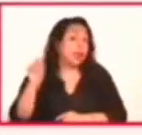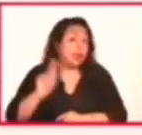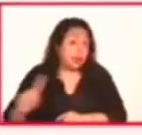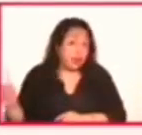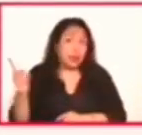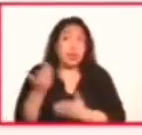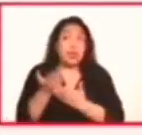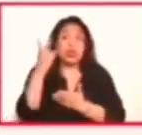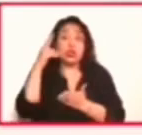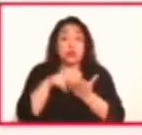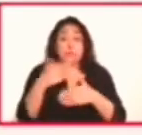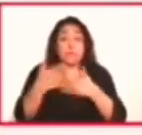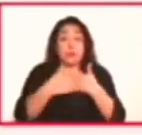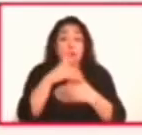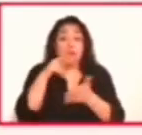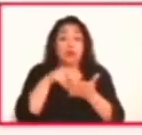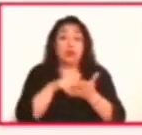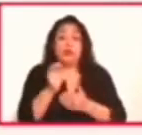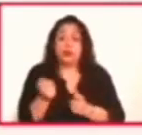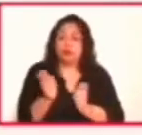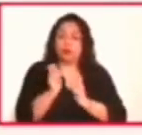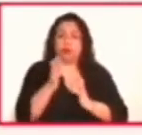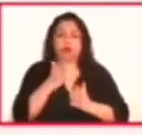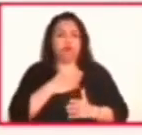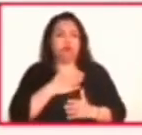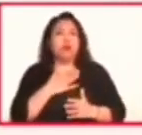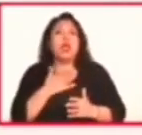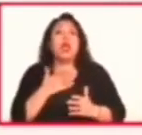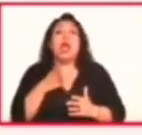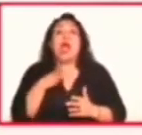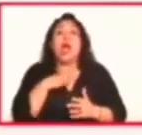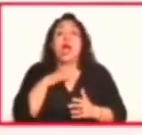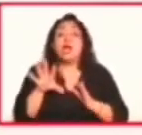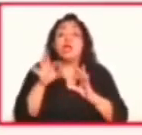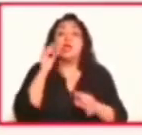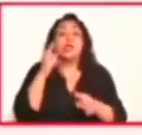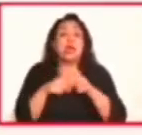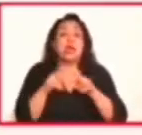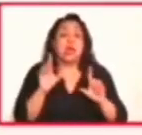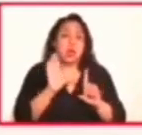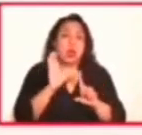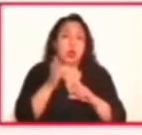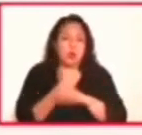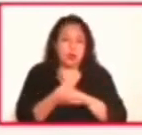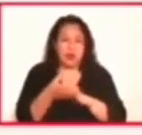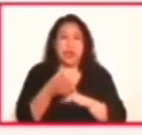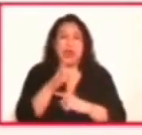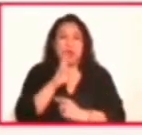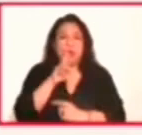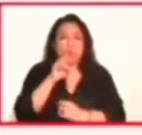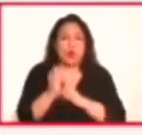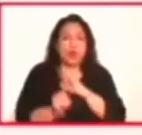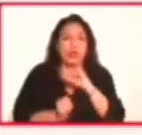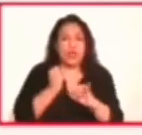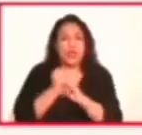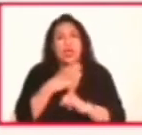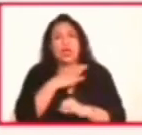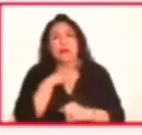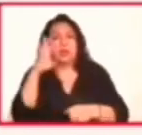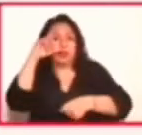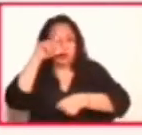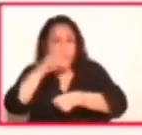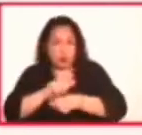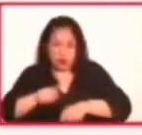el 2021 ostentará esta distinción, la cual le fue designada por el Comité del Buró Internacional de Capitales